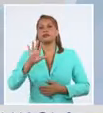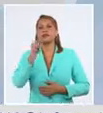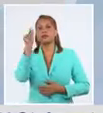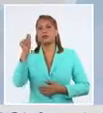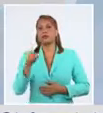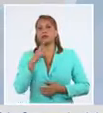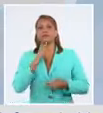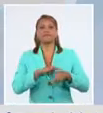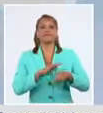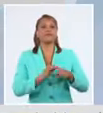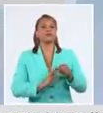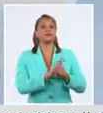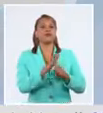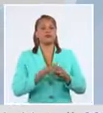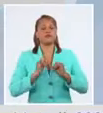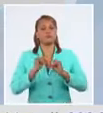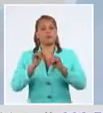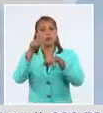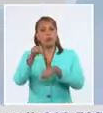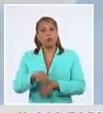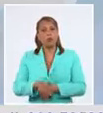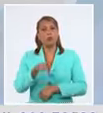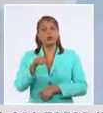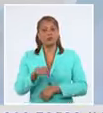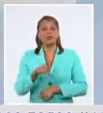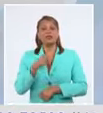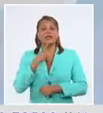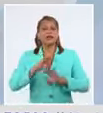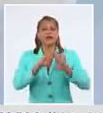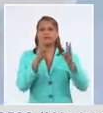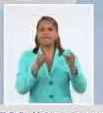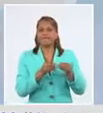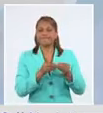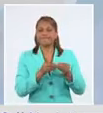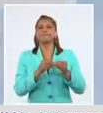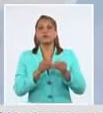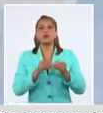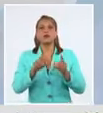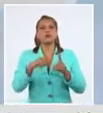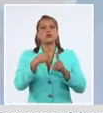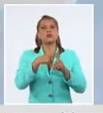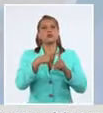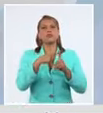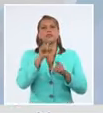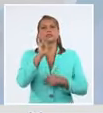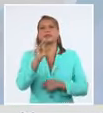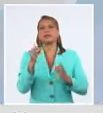que informamos en el día de hoy. Y ya de esta forma suman